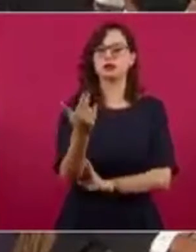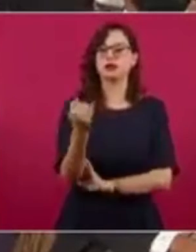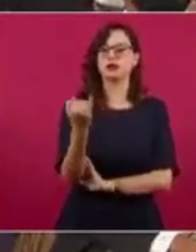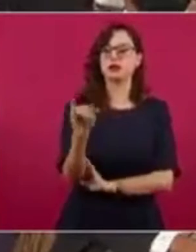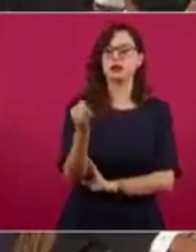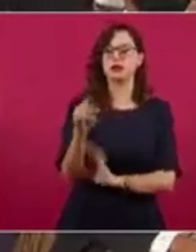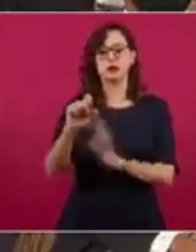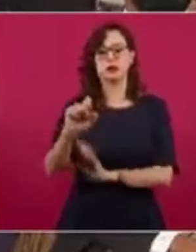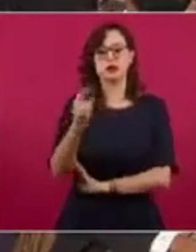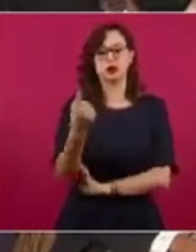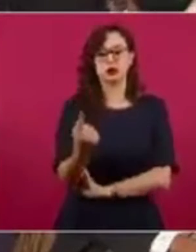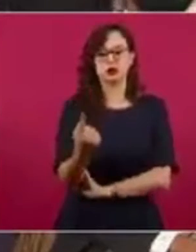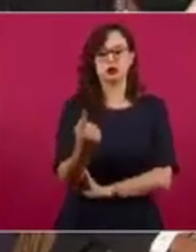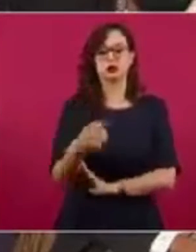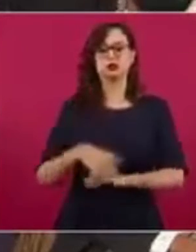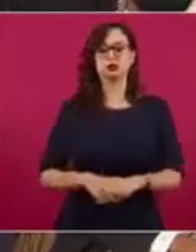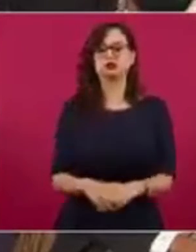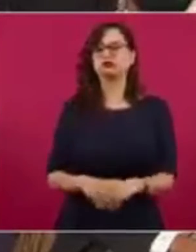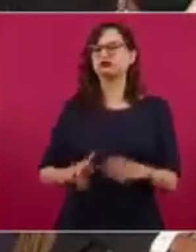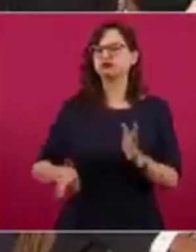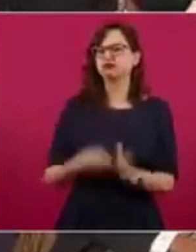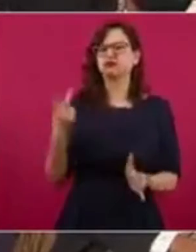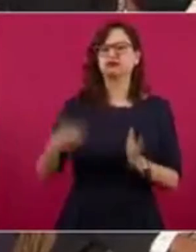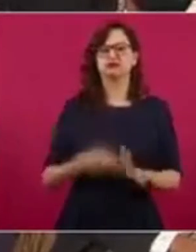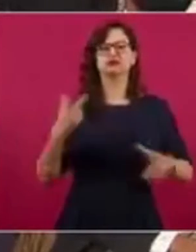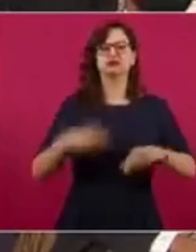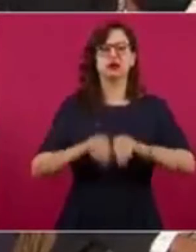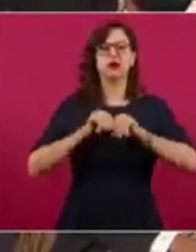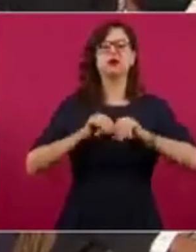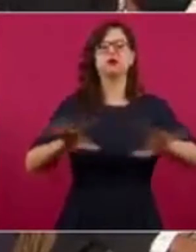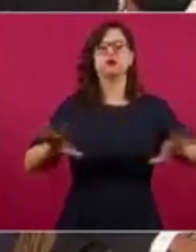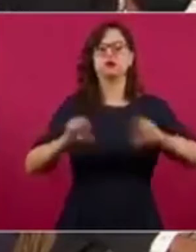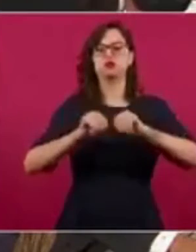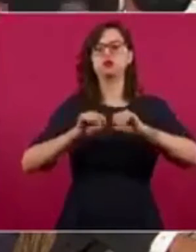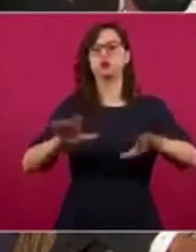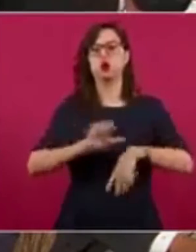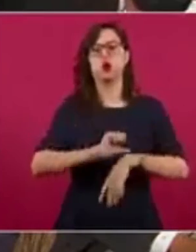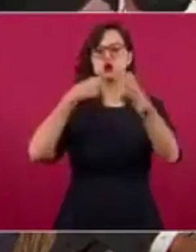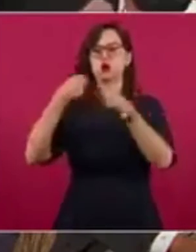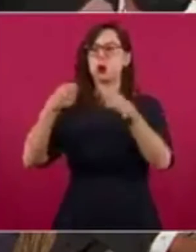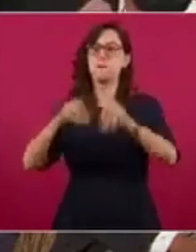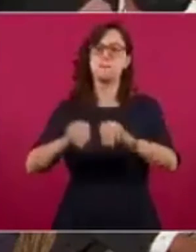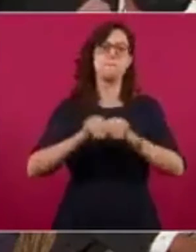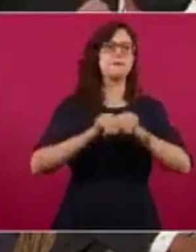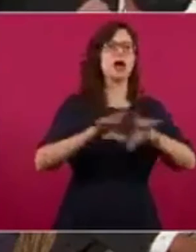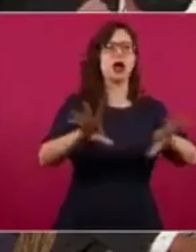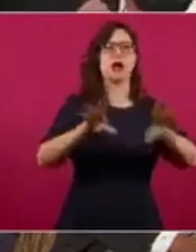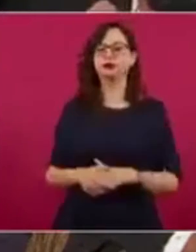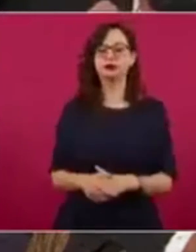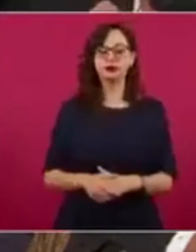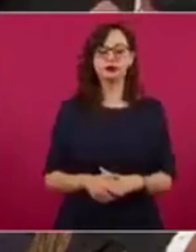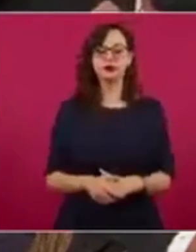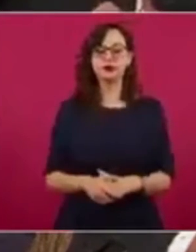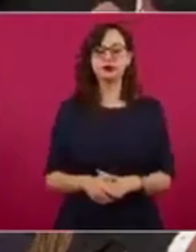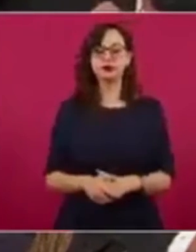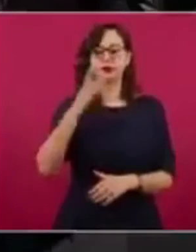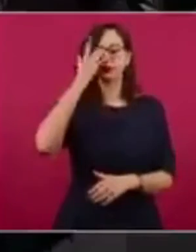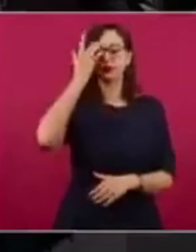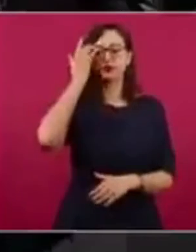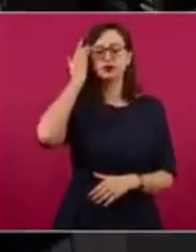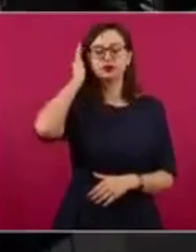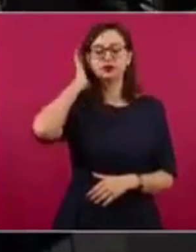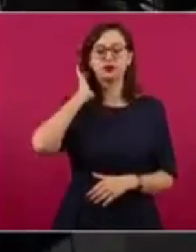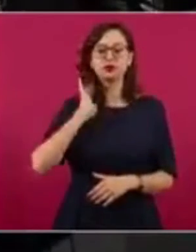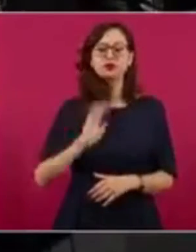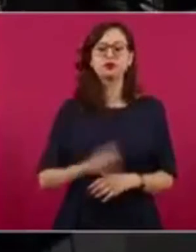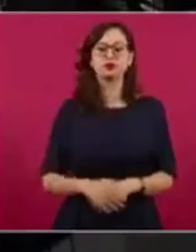junio del 2021 y de ahí la replicaron La Silla Rota, Artículo 19 y bueno, muchos medios más. En este contexto,